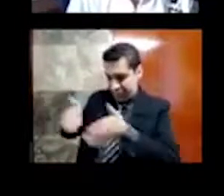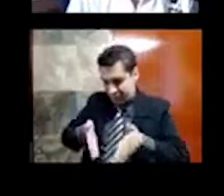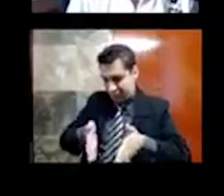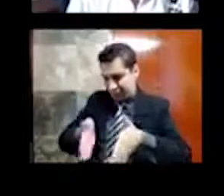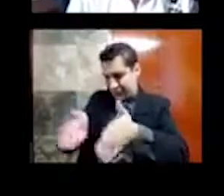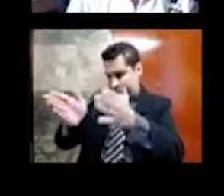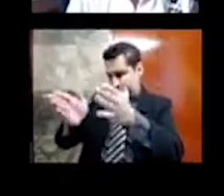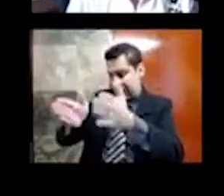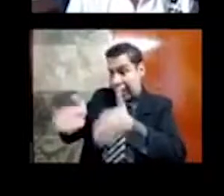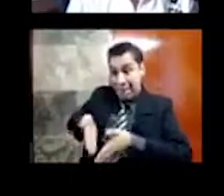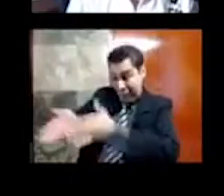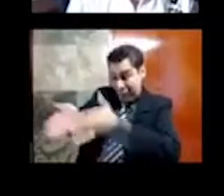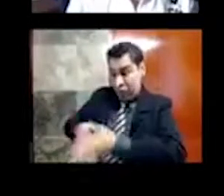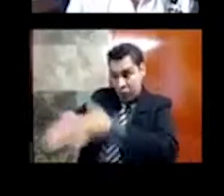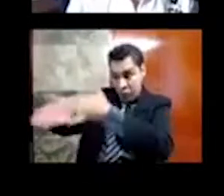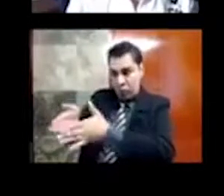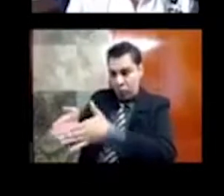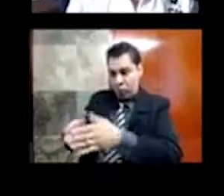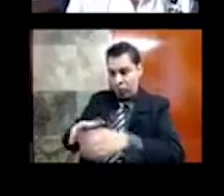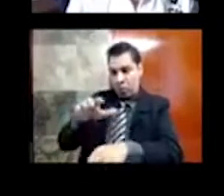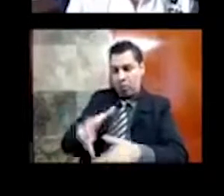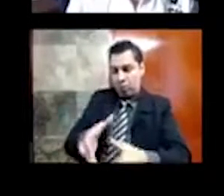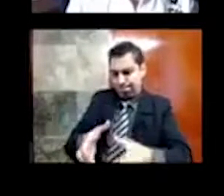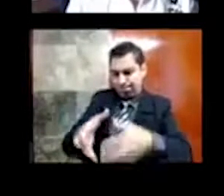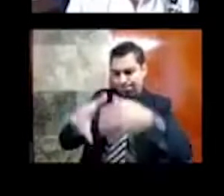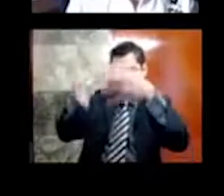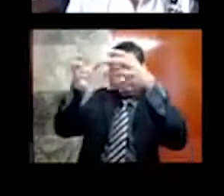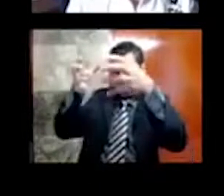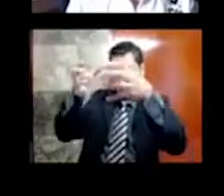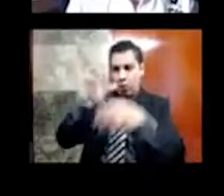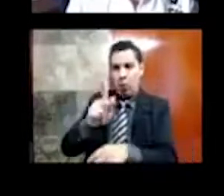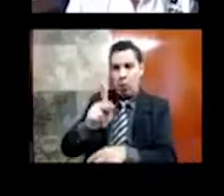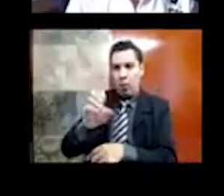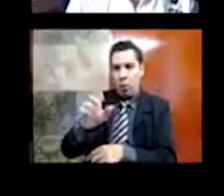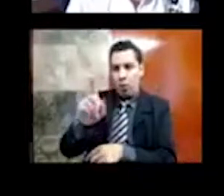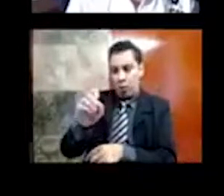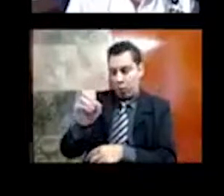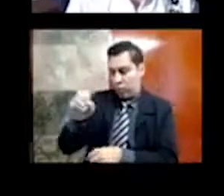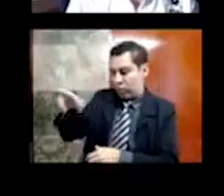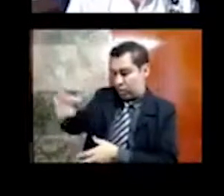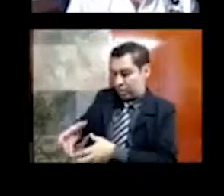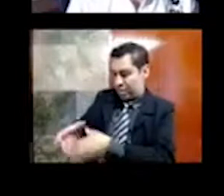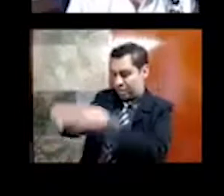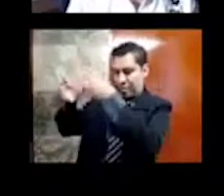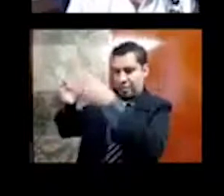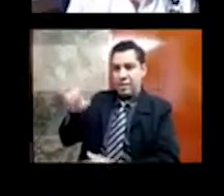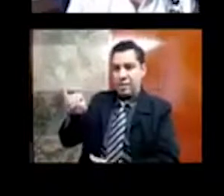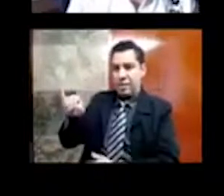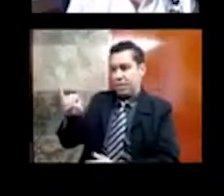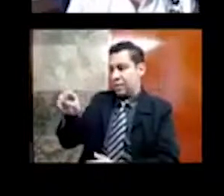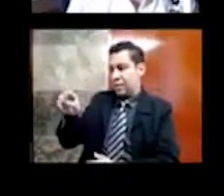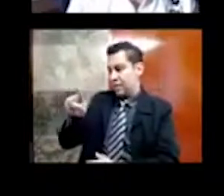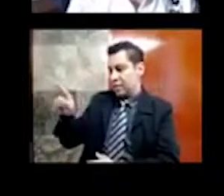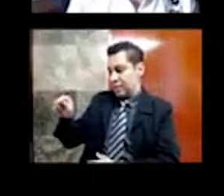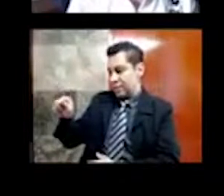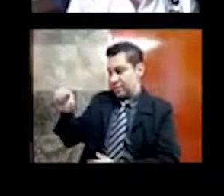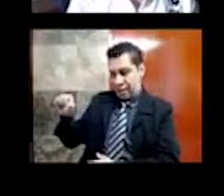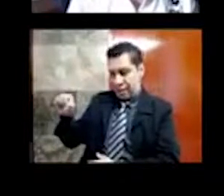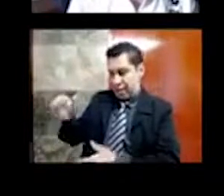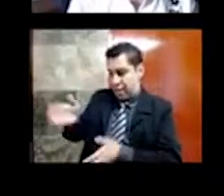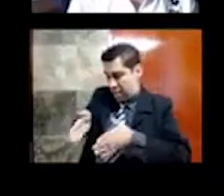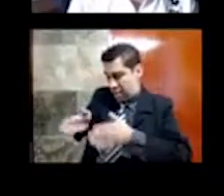por ese momento y descienden hacia la cuenca de México. Pero uno puede imaginarse el contingente